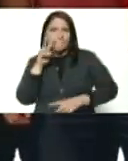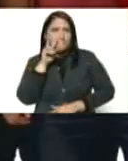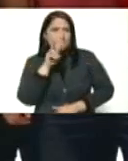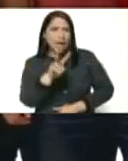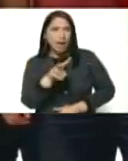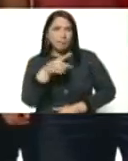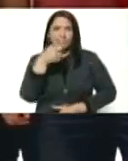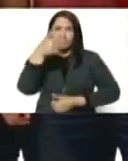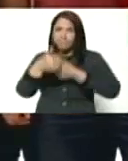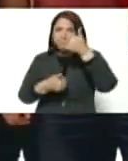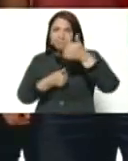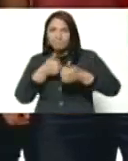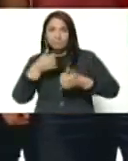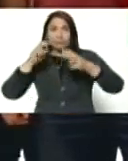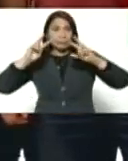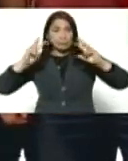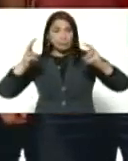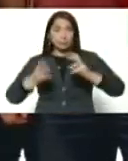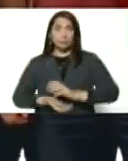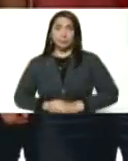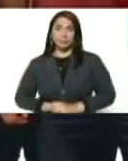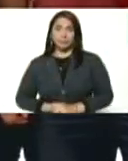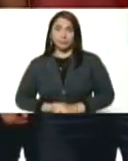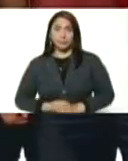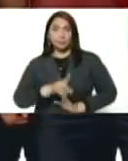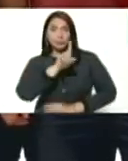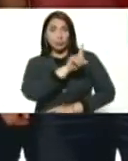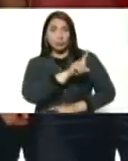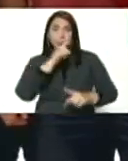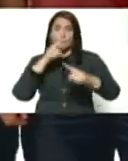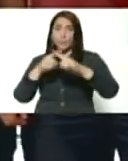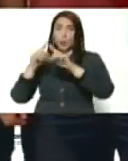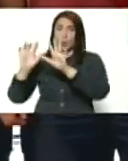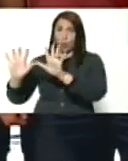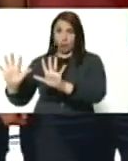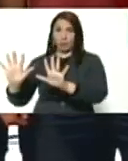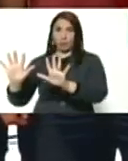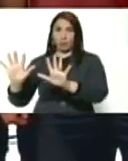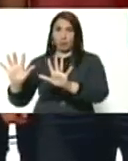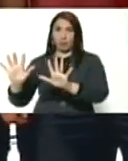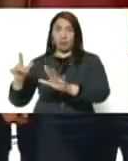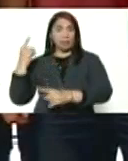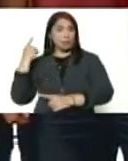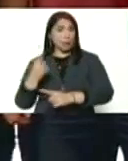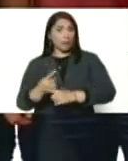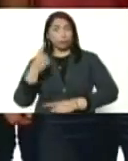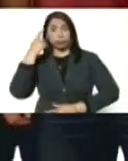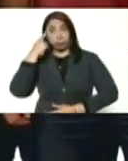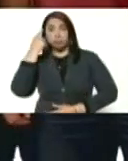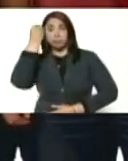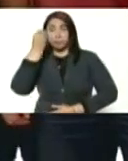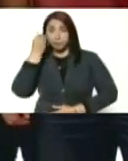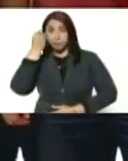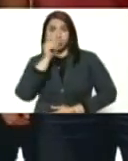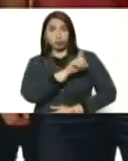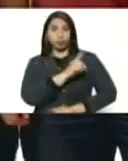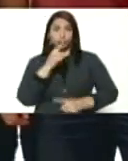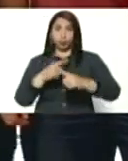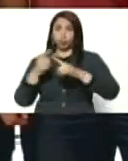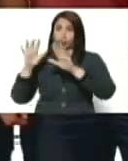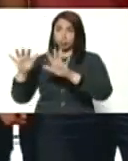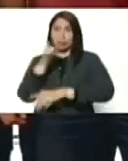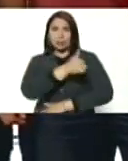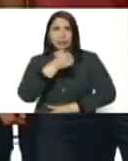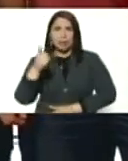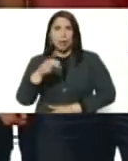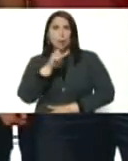territorialidad el tema de el 1x10, asegurarnos el 1x10 de cada VC, de cada